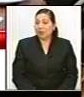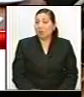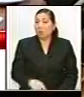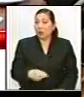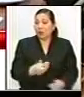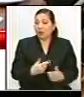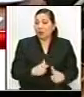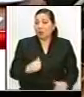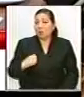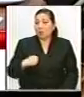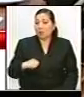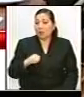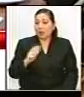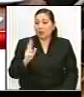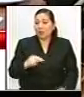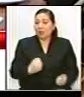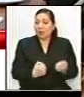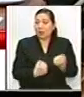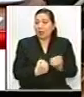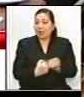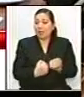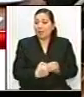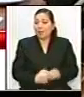Libre, la municipalidad del Río, y me apoyaron.